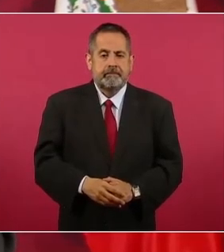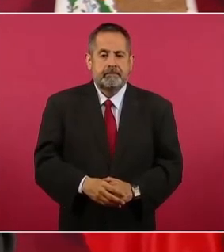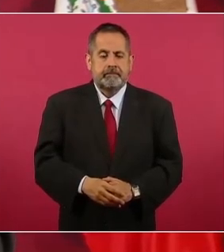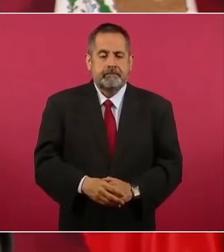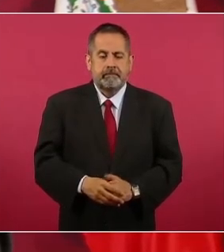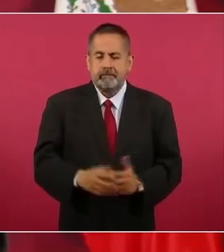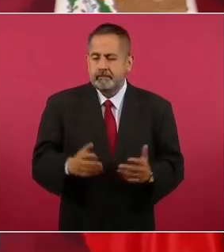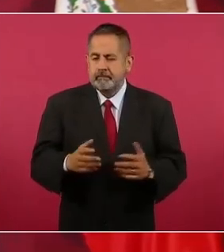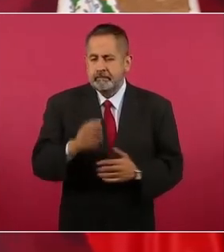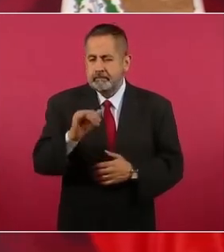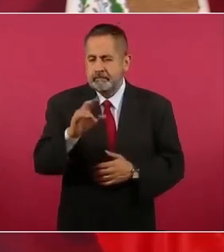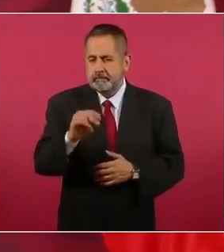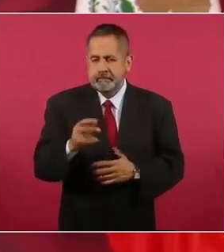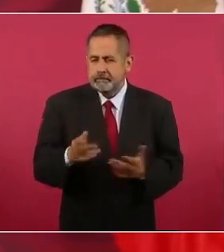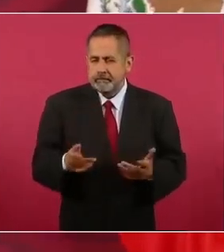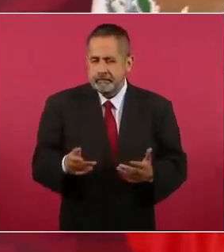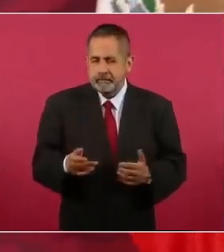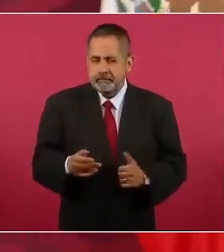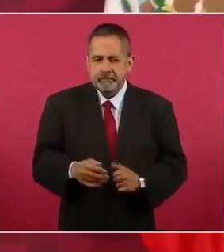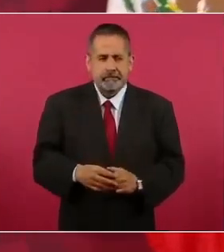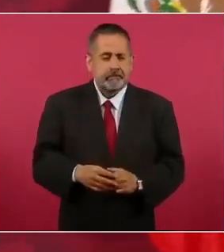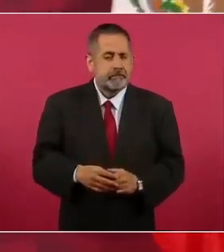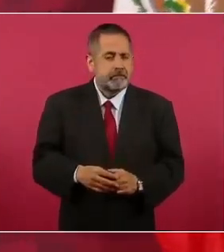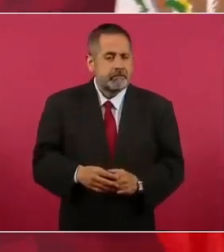¿Y qué no?